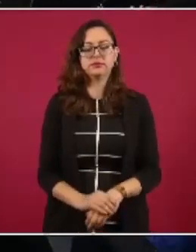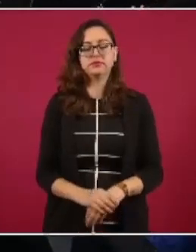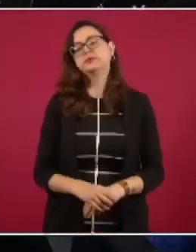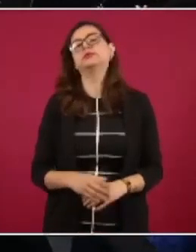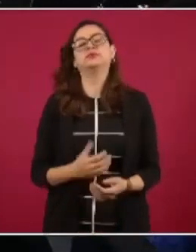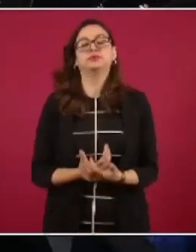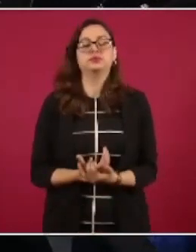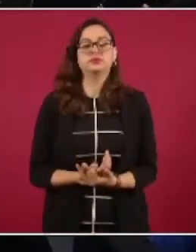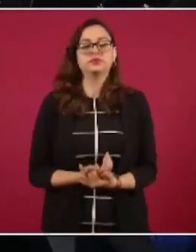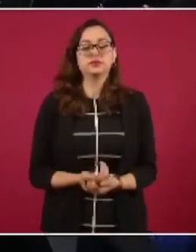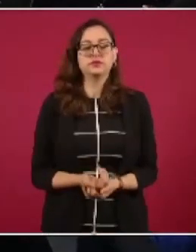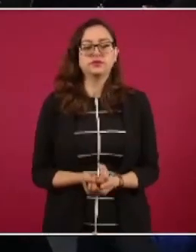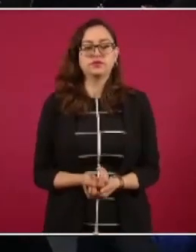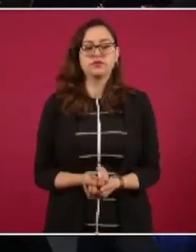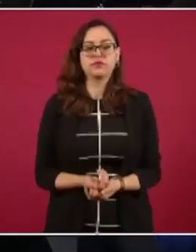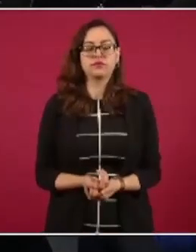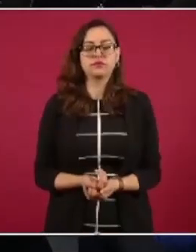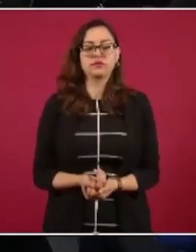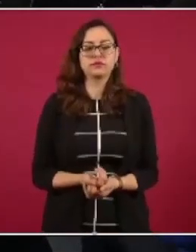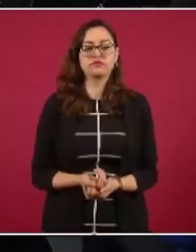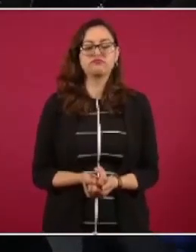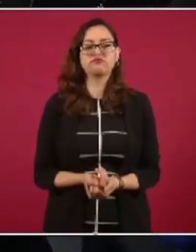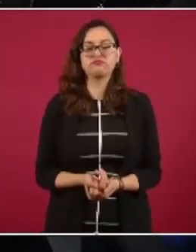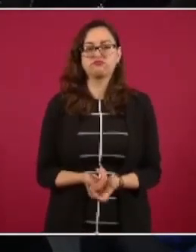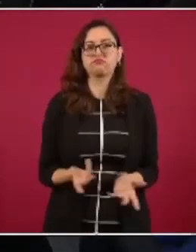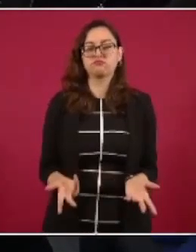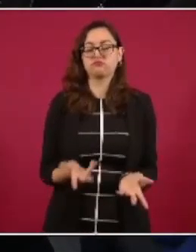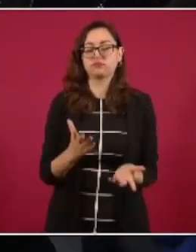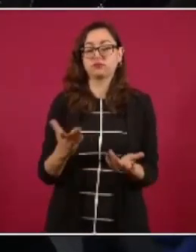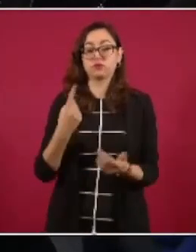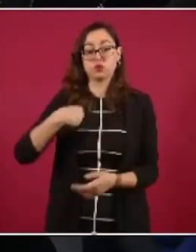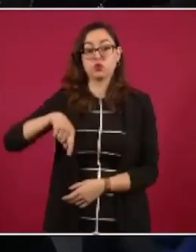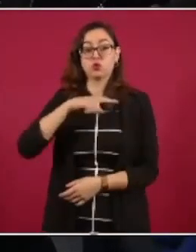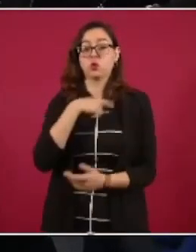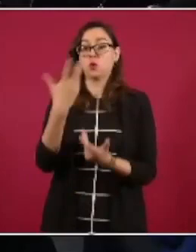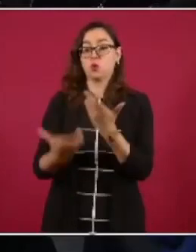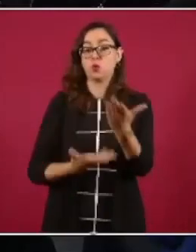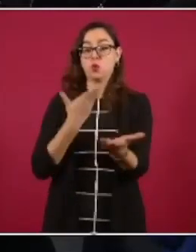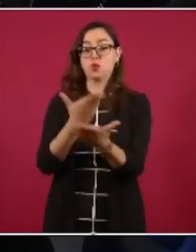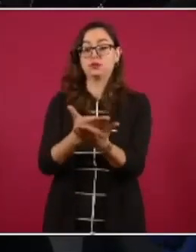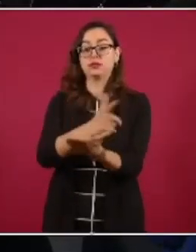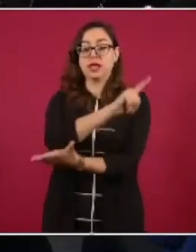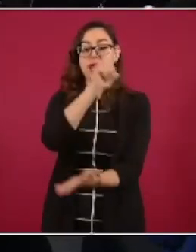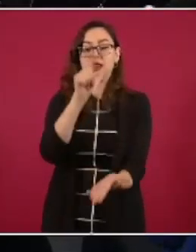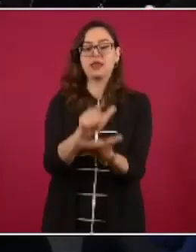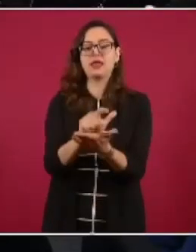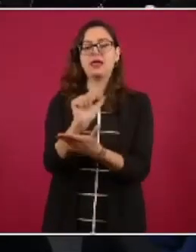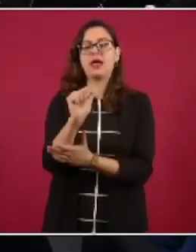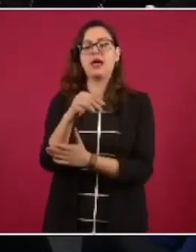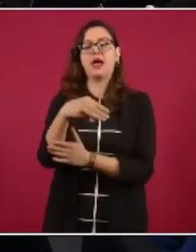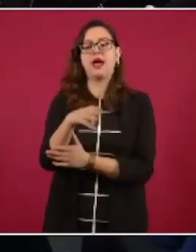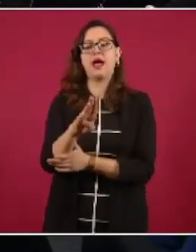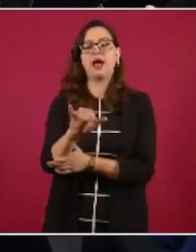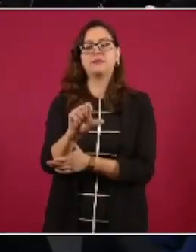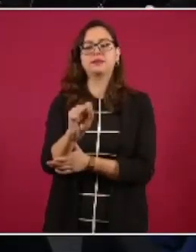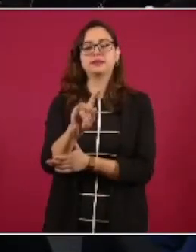aprobamos una ley de amnistía que no ha podido